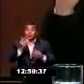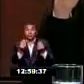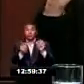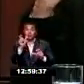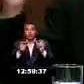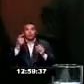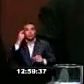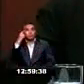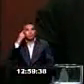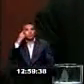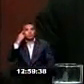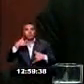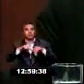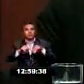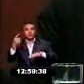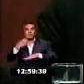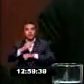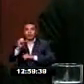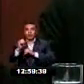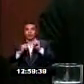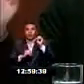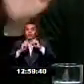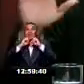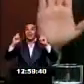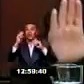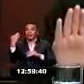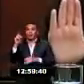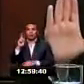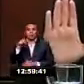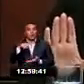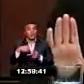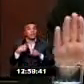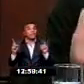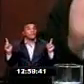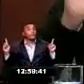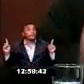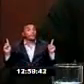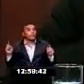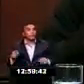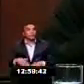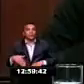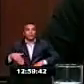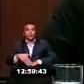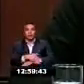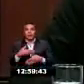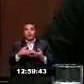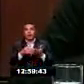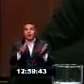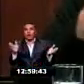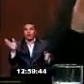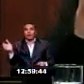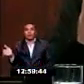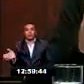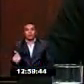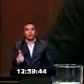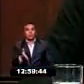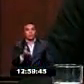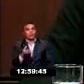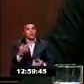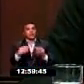tienen en su memoria todavía los días de octubre. Esta es una circunstancia distinta. Las vías están abiertas, las